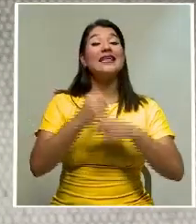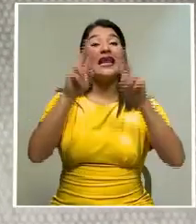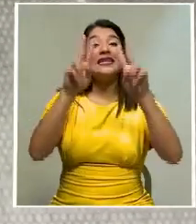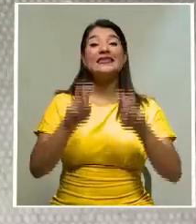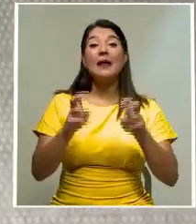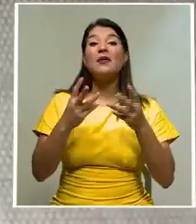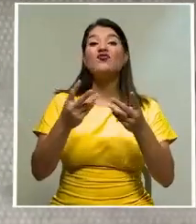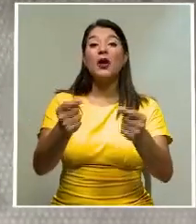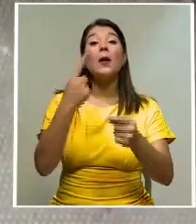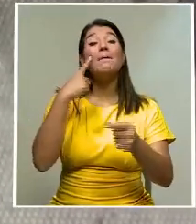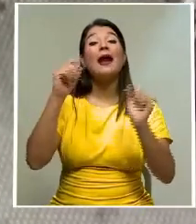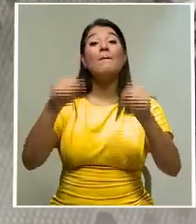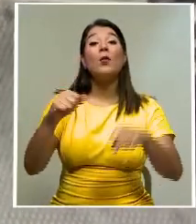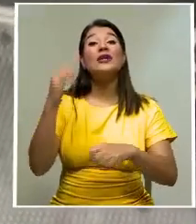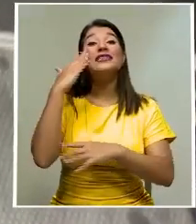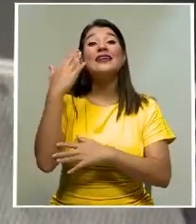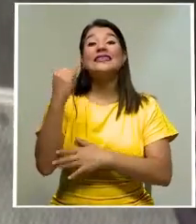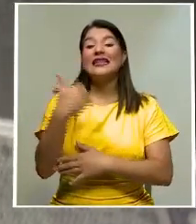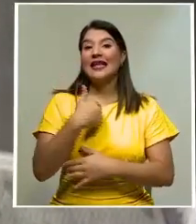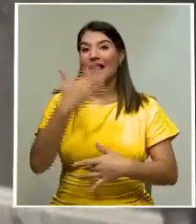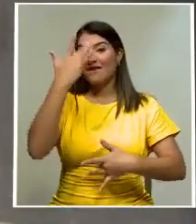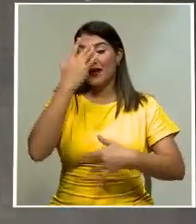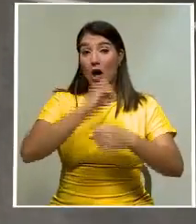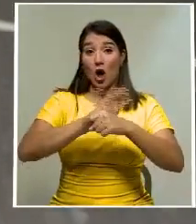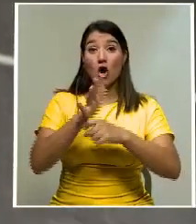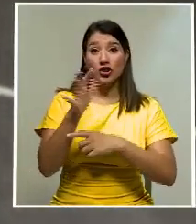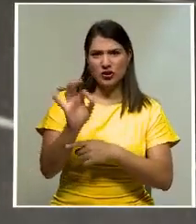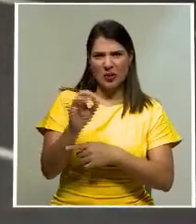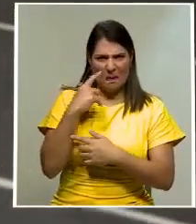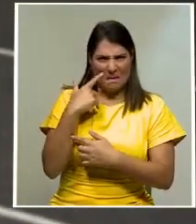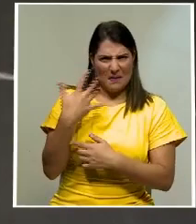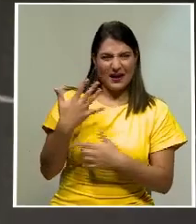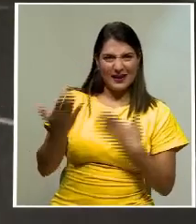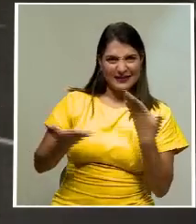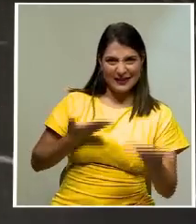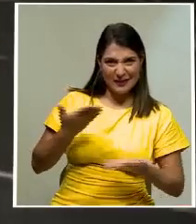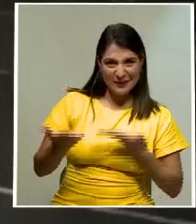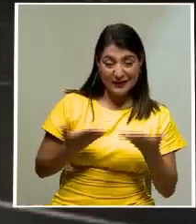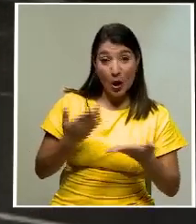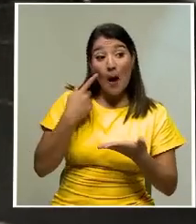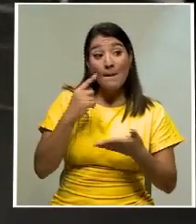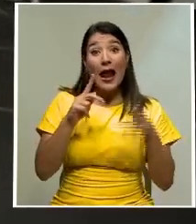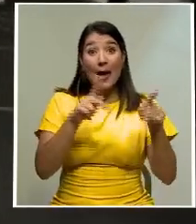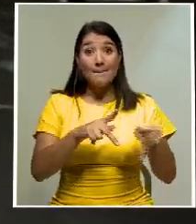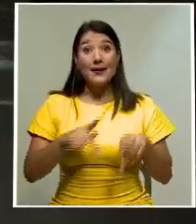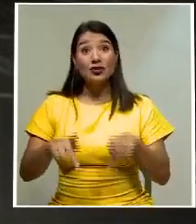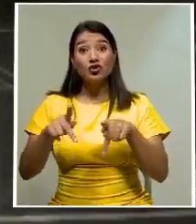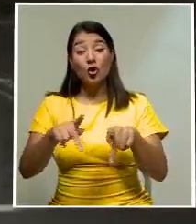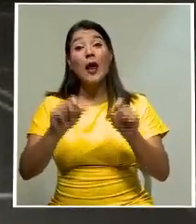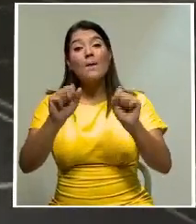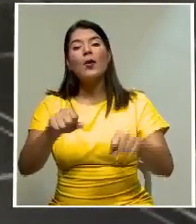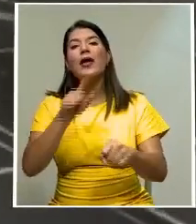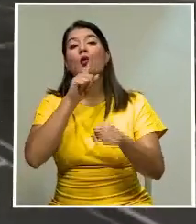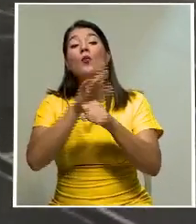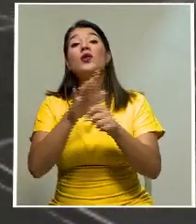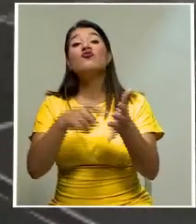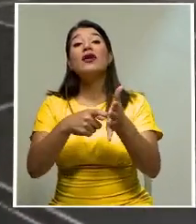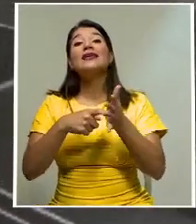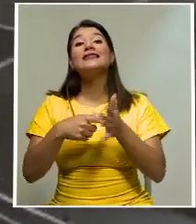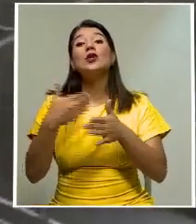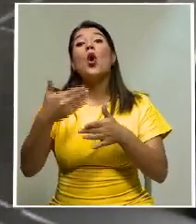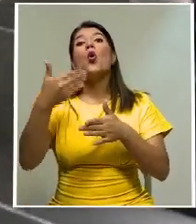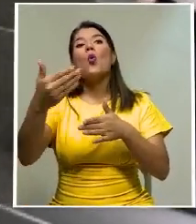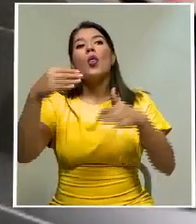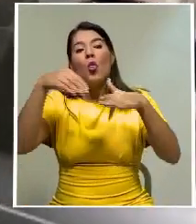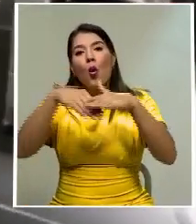la COVID-19. El servicio se brinda con el objetivo de que los pasajeros cumplan los requisitos de ingreso a algunos destinos del